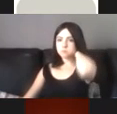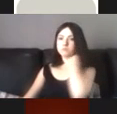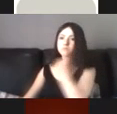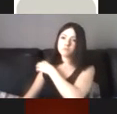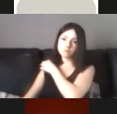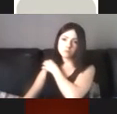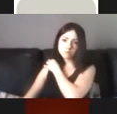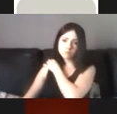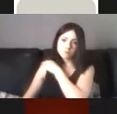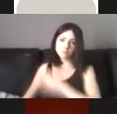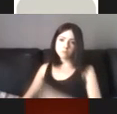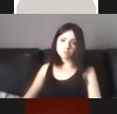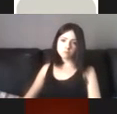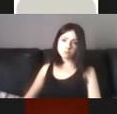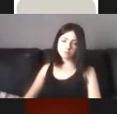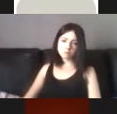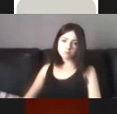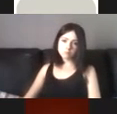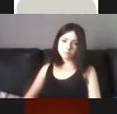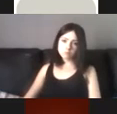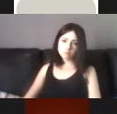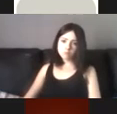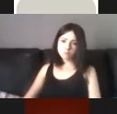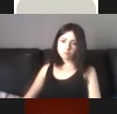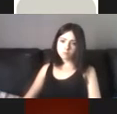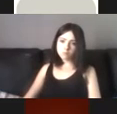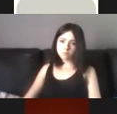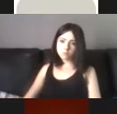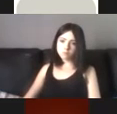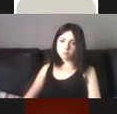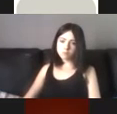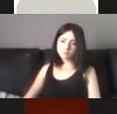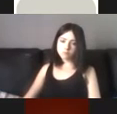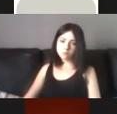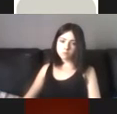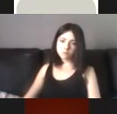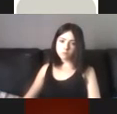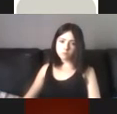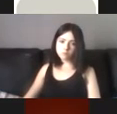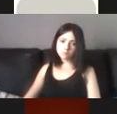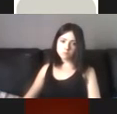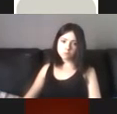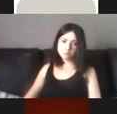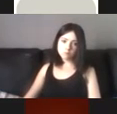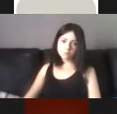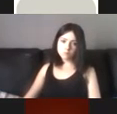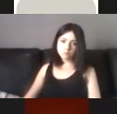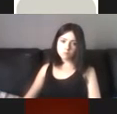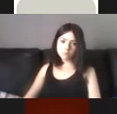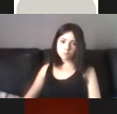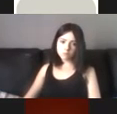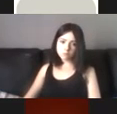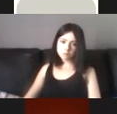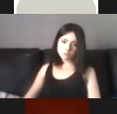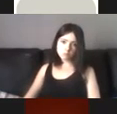y con el objetivo de trasfondo de toda esta unidad, de crear la opinión en ustedes, ¿ya?, se puede